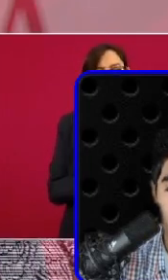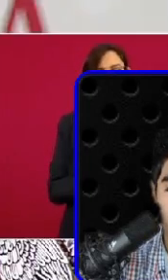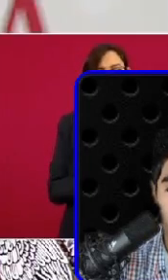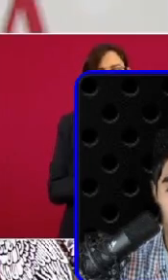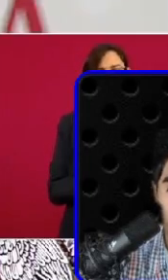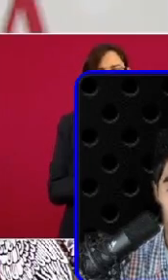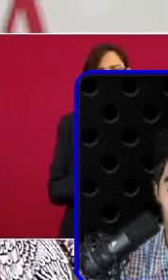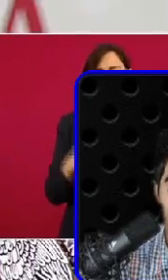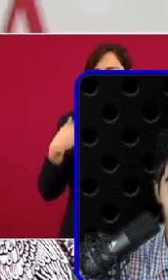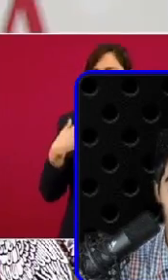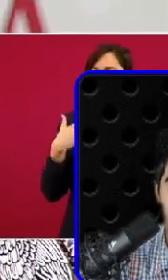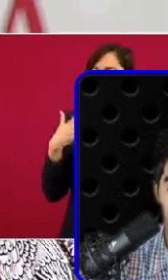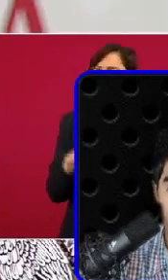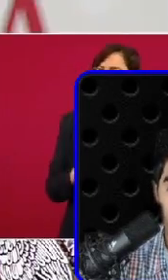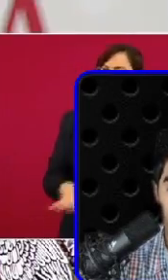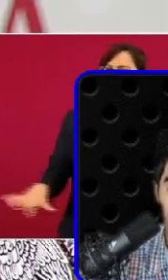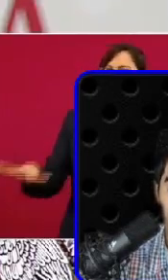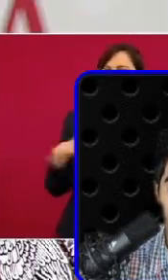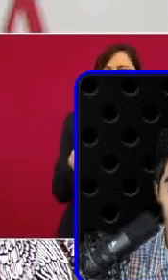Entonces, por eso